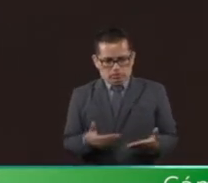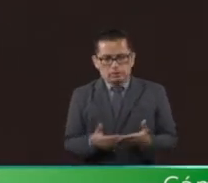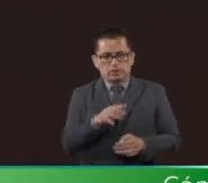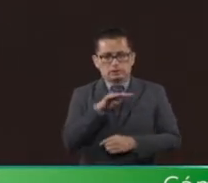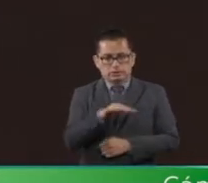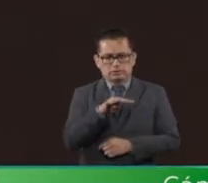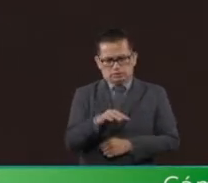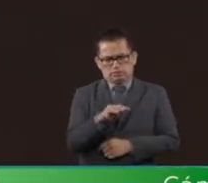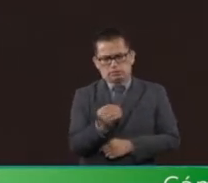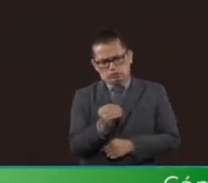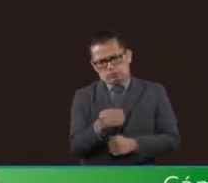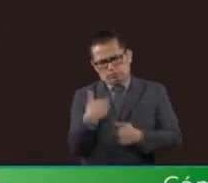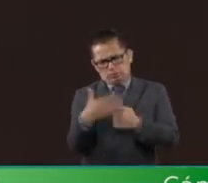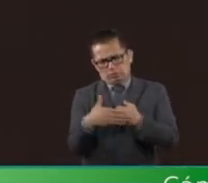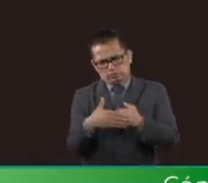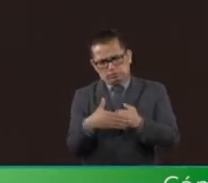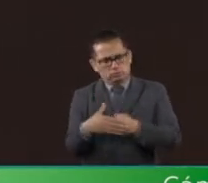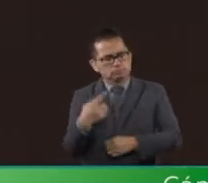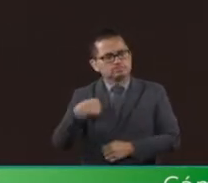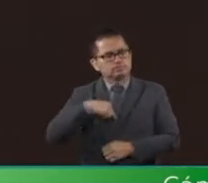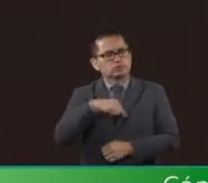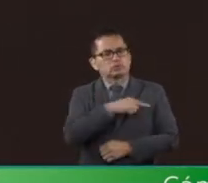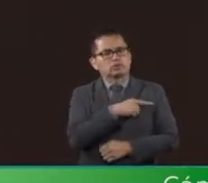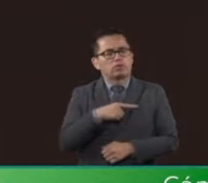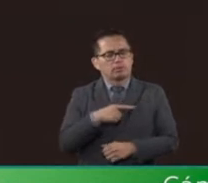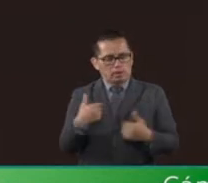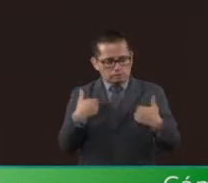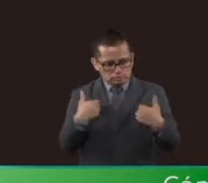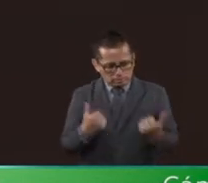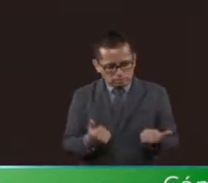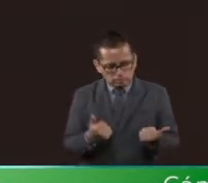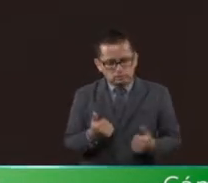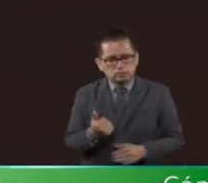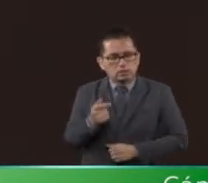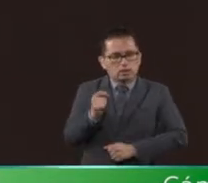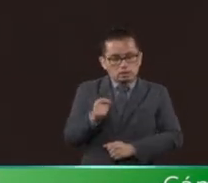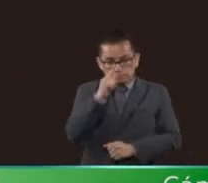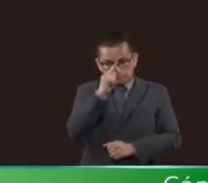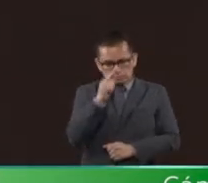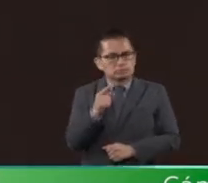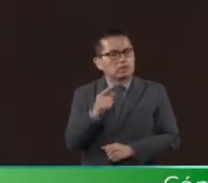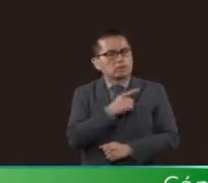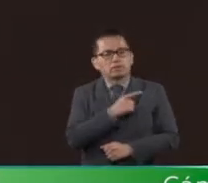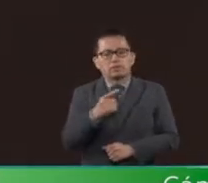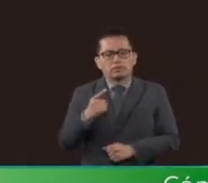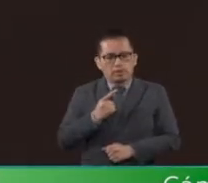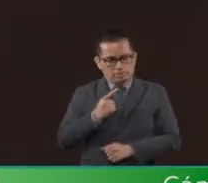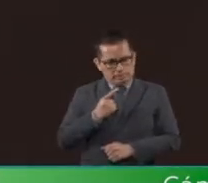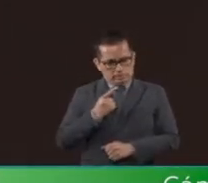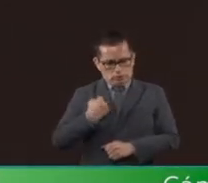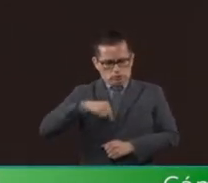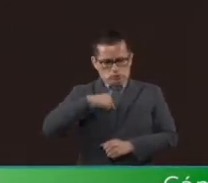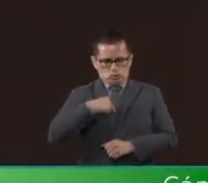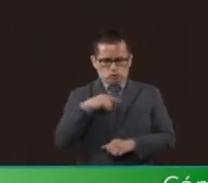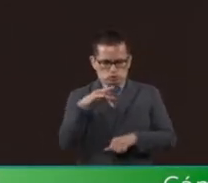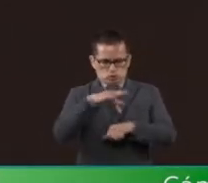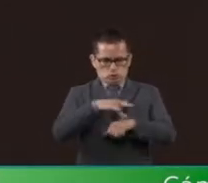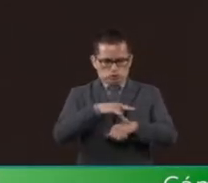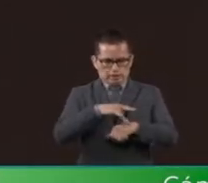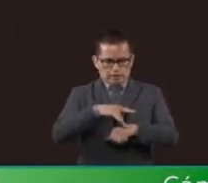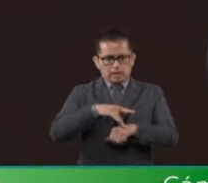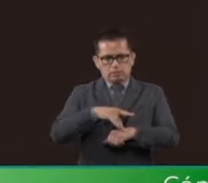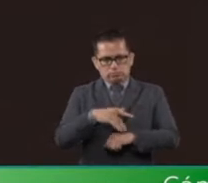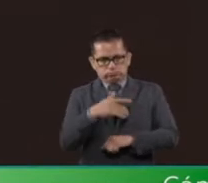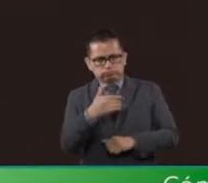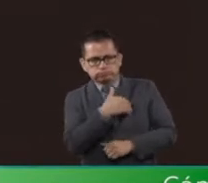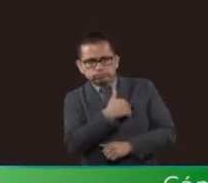que viene próximamente comprendamos de una vez y para siempre que tenemos que tocarnos para que no nos toque. Que